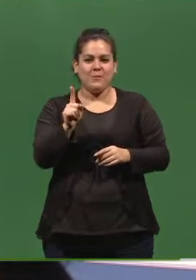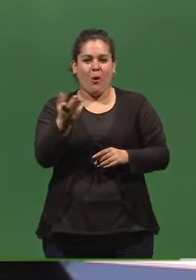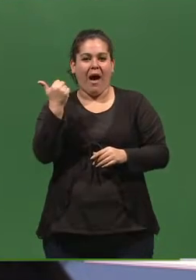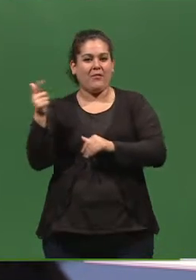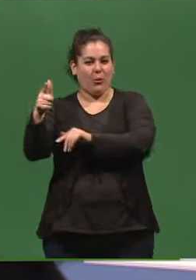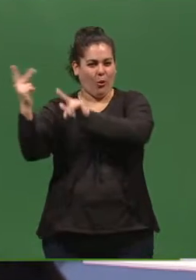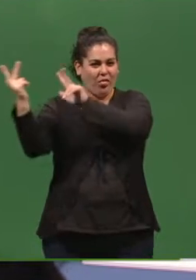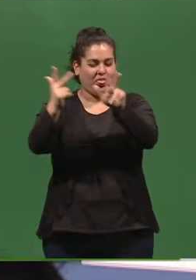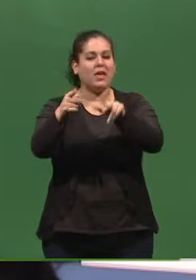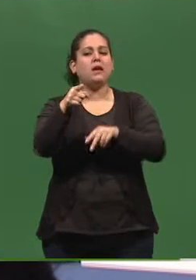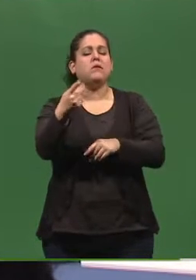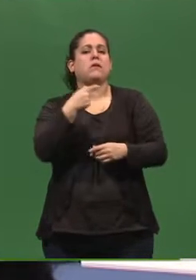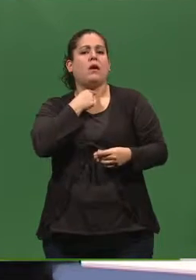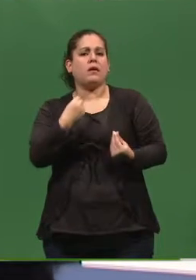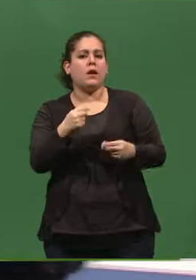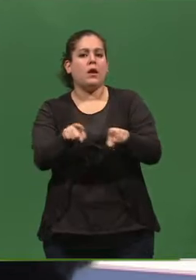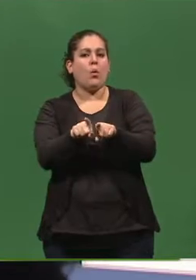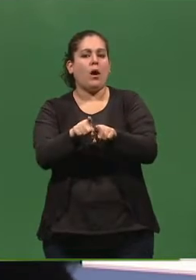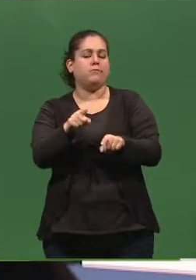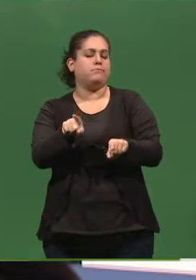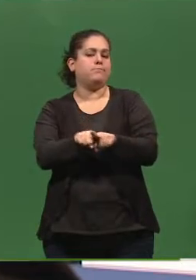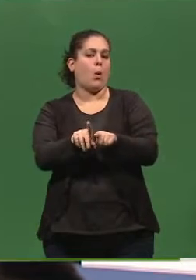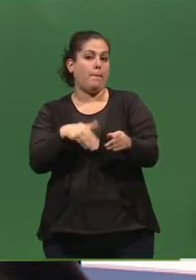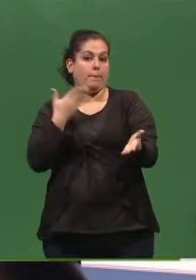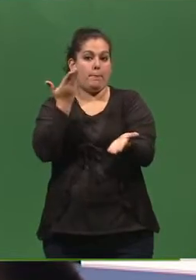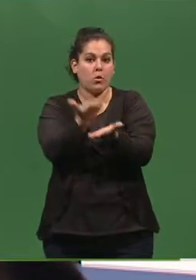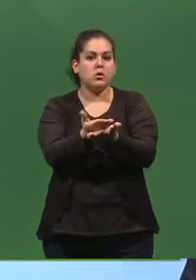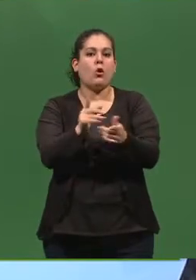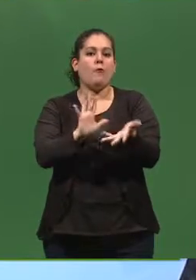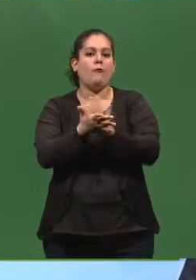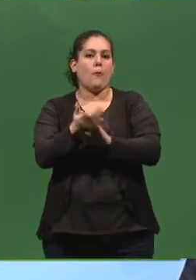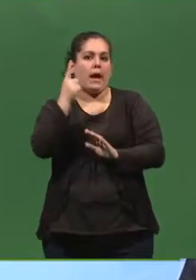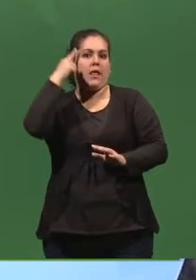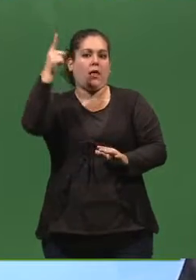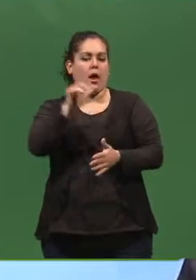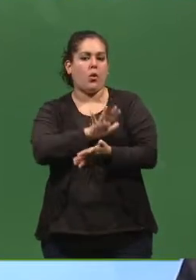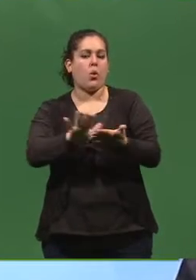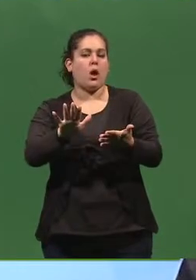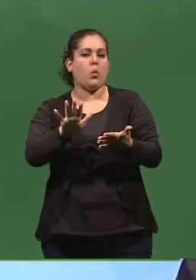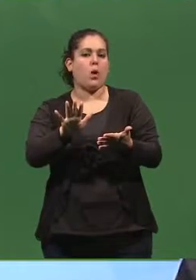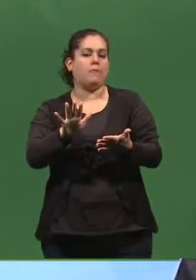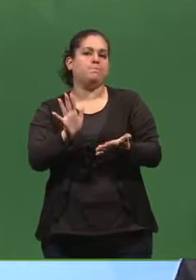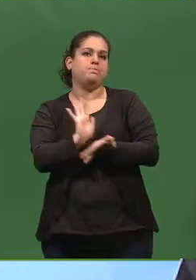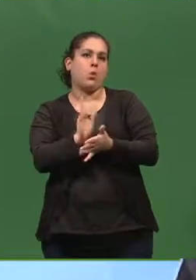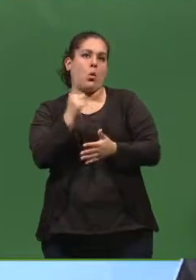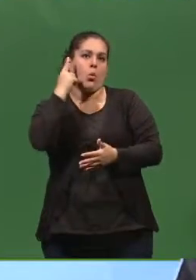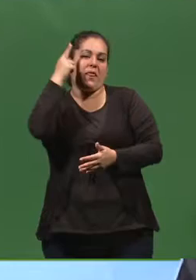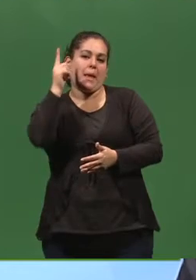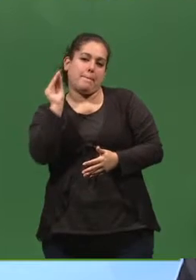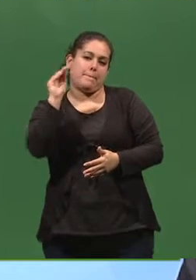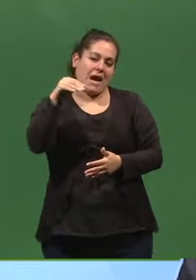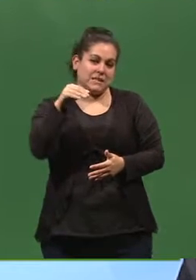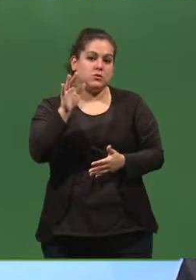adelantado, busca plantear una nueva mirada sobre, una mirada más en